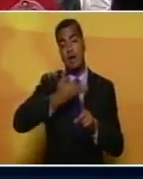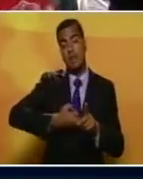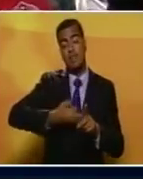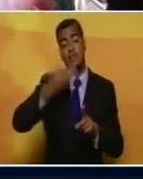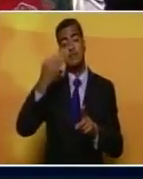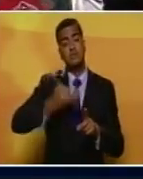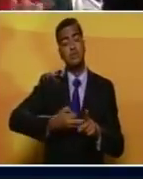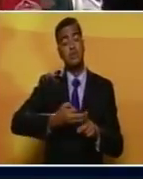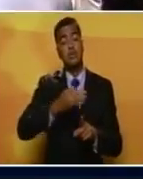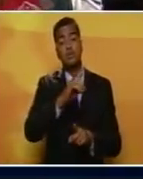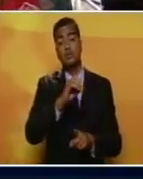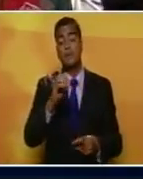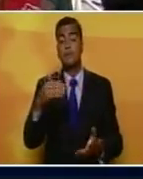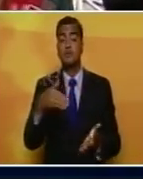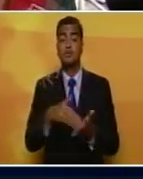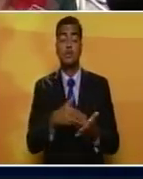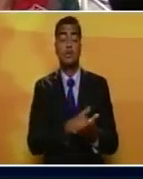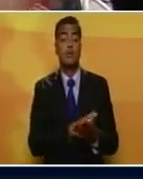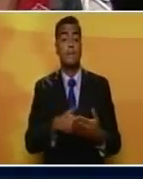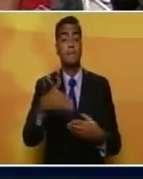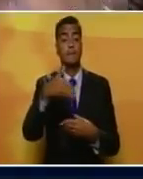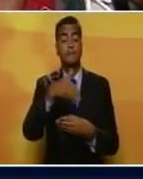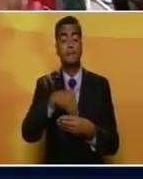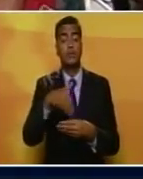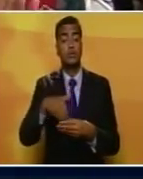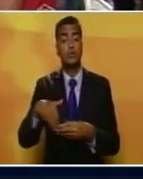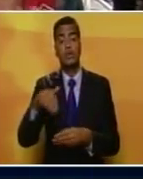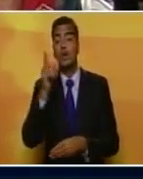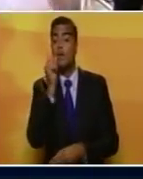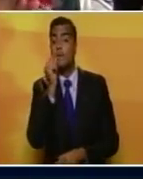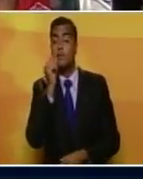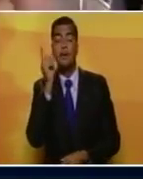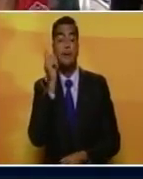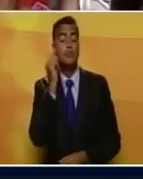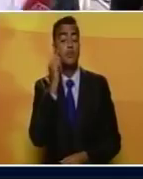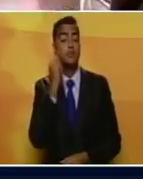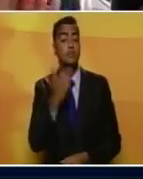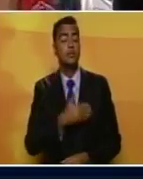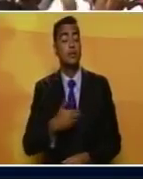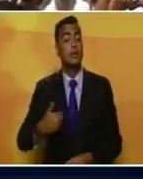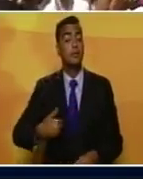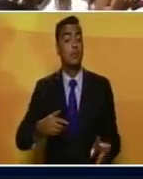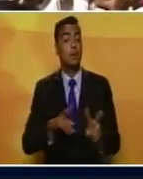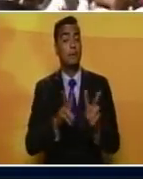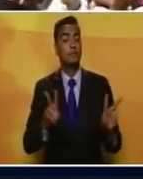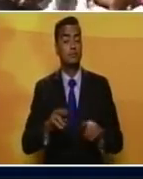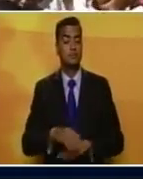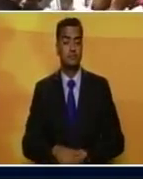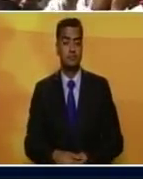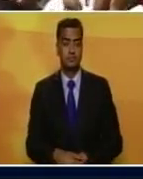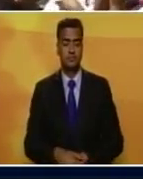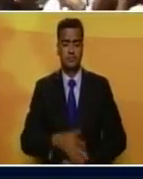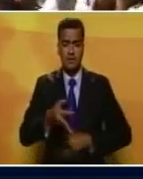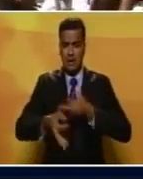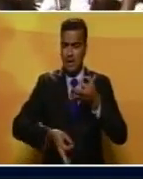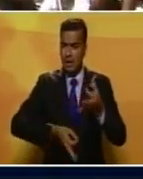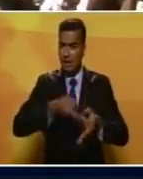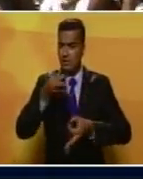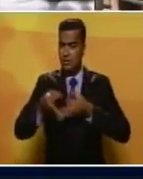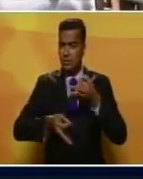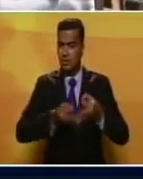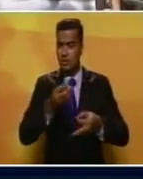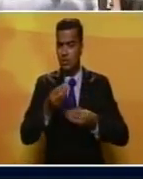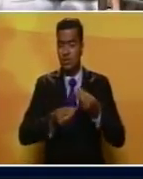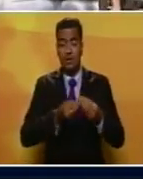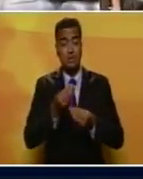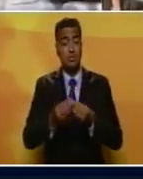a la batalla, a la vanguardia, a juramentar los comandos regionales del sector transporte, donde